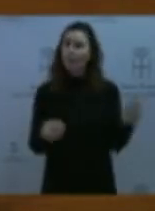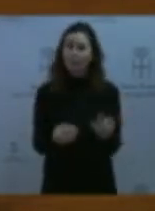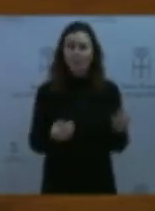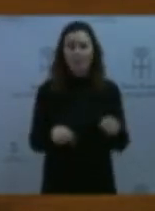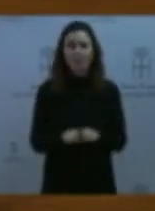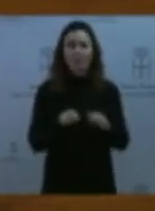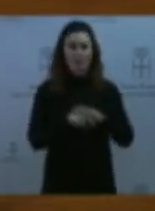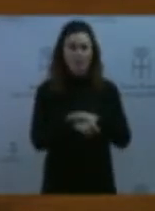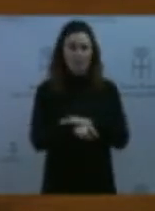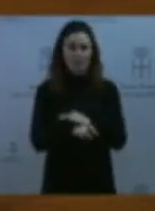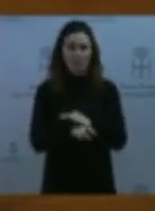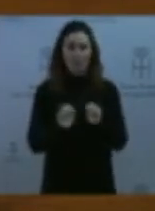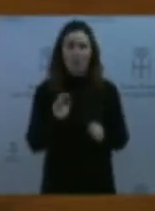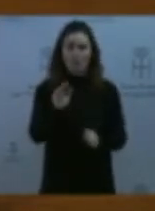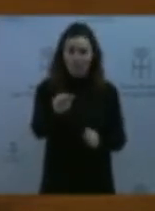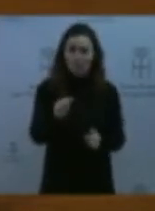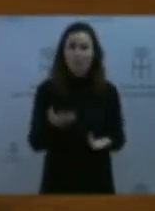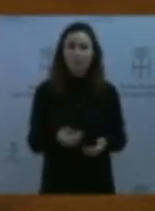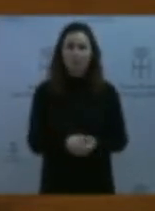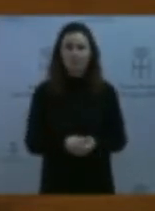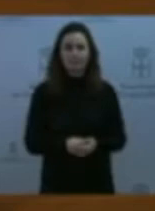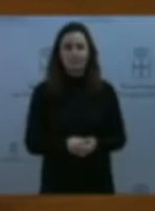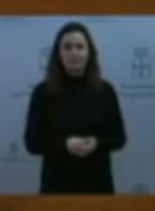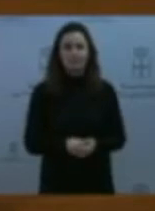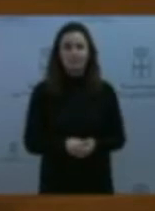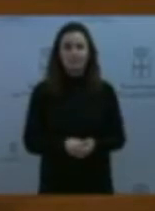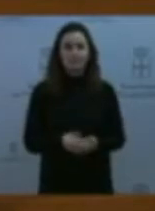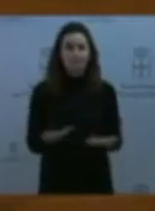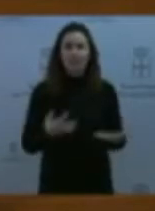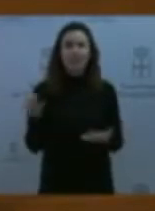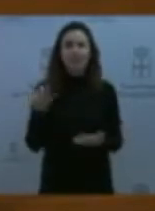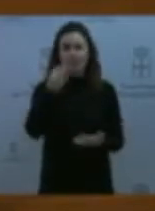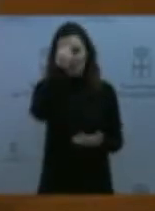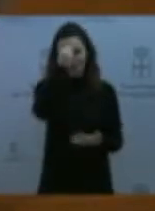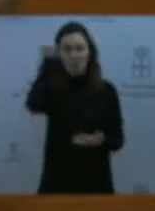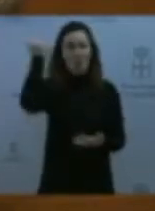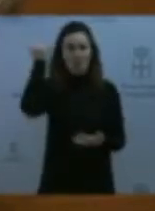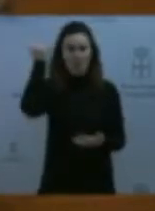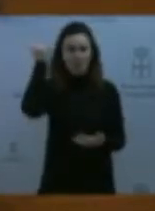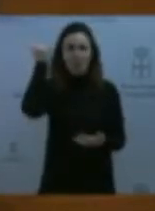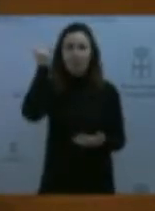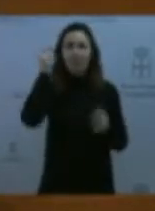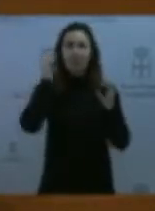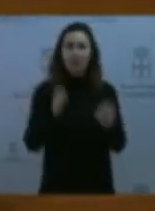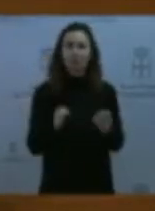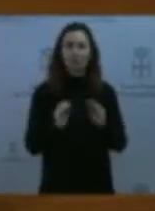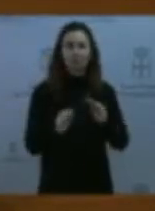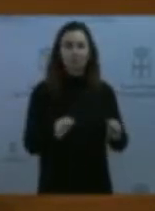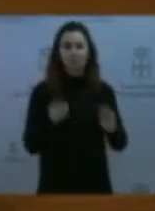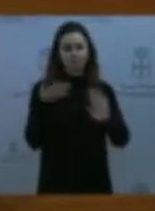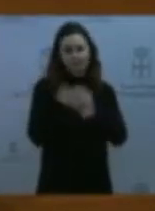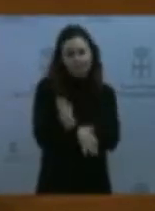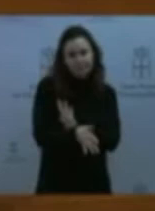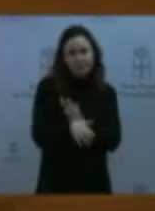es. Hay que ampliar el aprovechamiento así del paisaje, descrito como recurso, ¿no?, por el catedrático Fernández